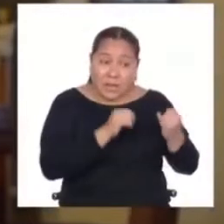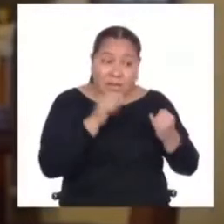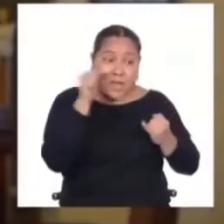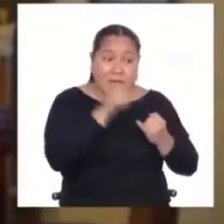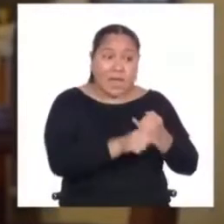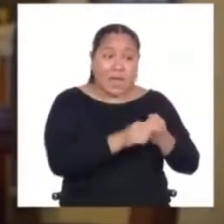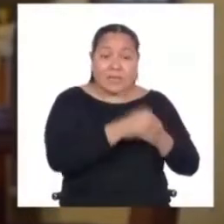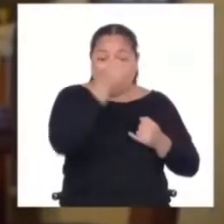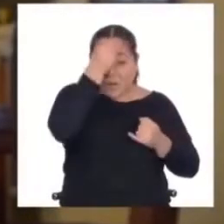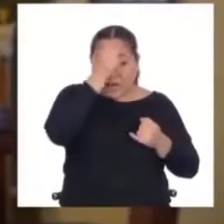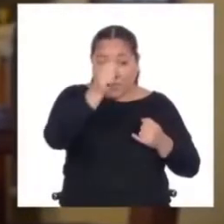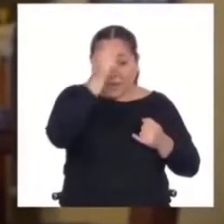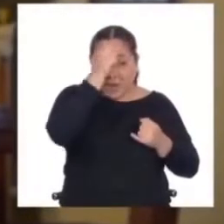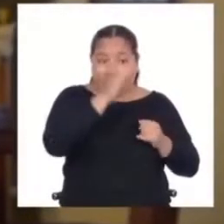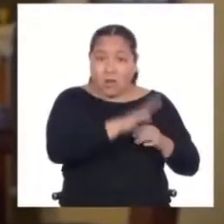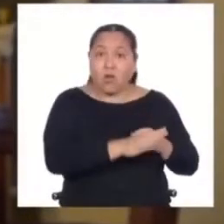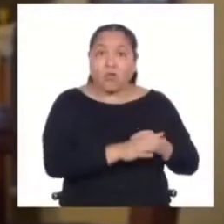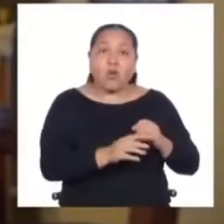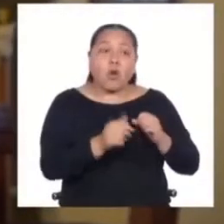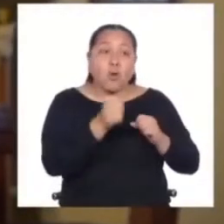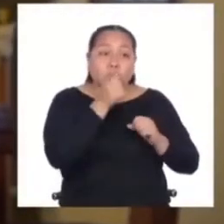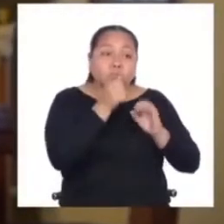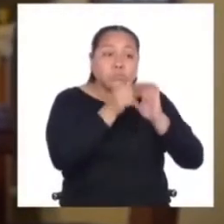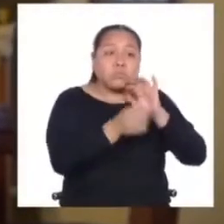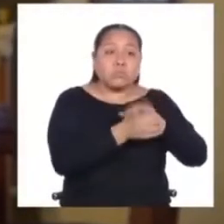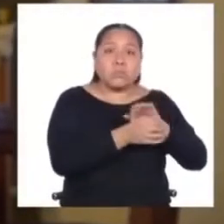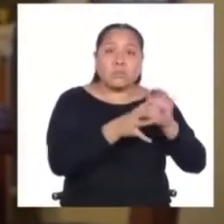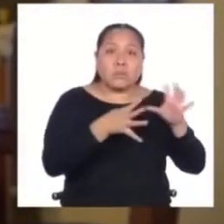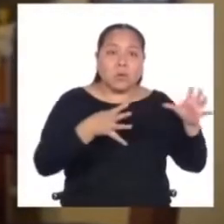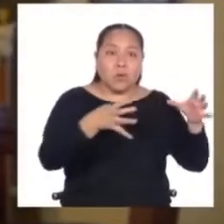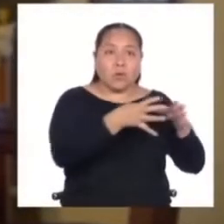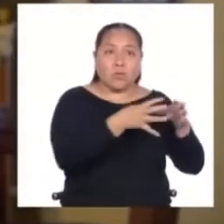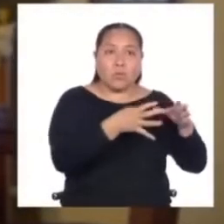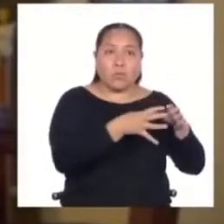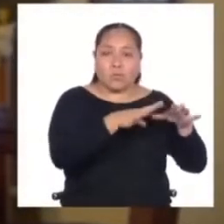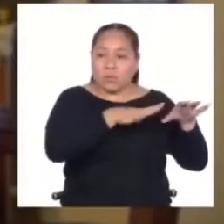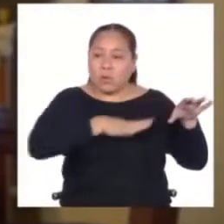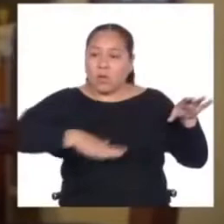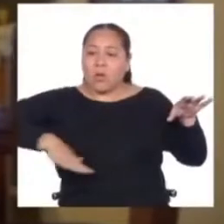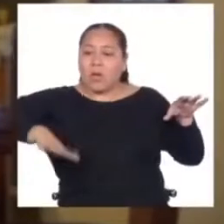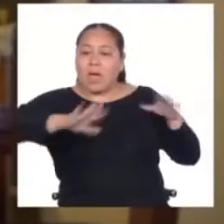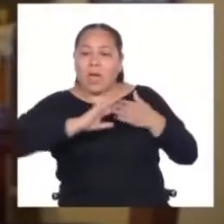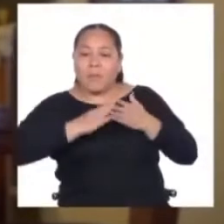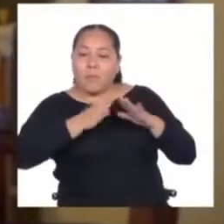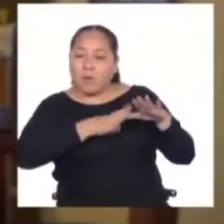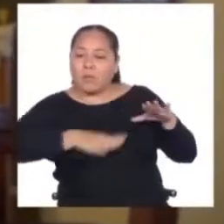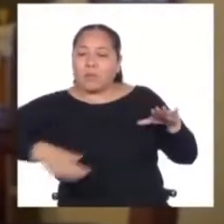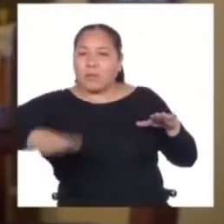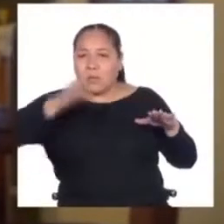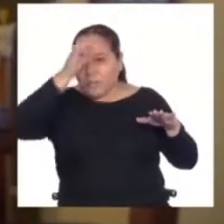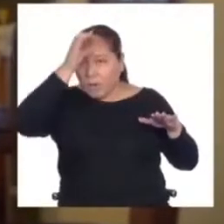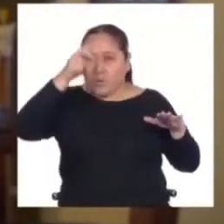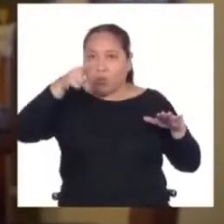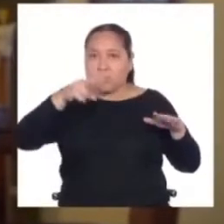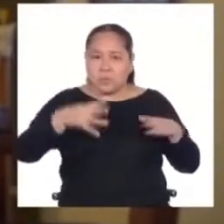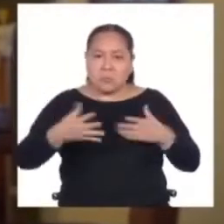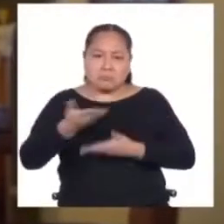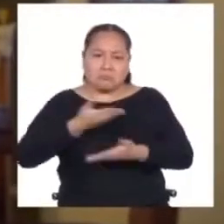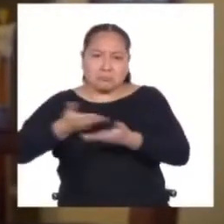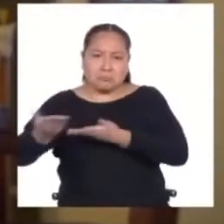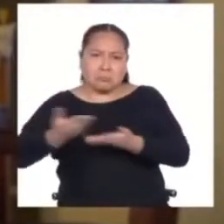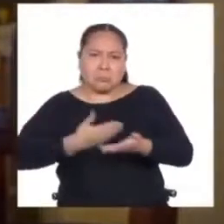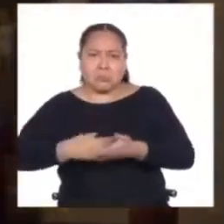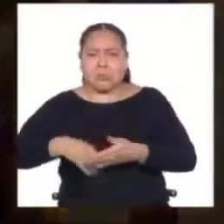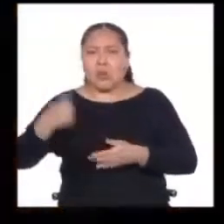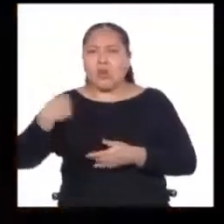digamos, con ese refugio de un sector de la élite, porque la otra parte de la élite estaba en Cusco, en convivencia con los